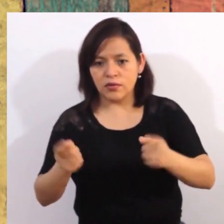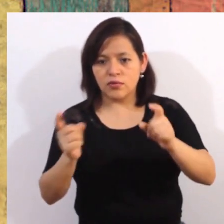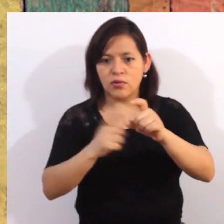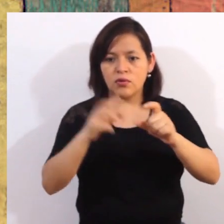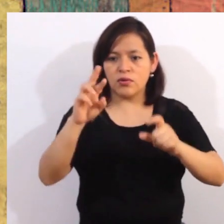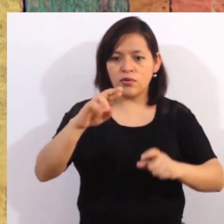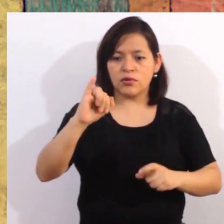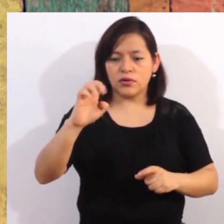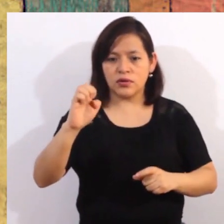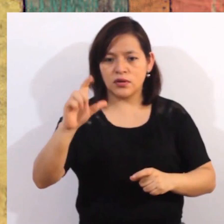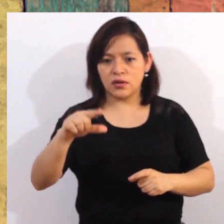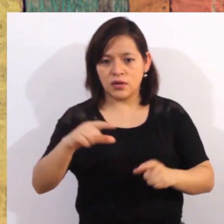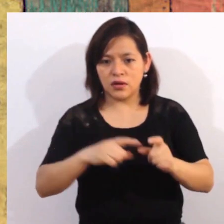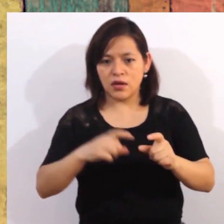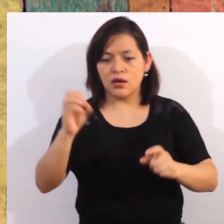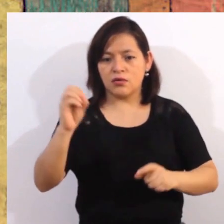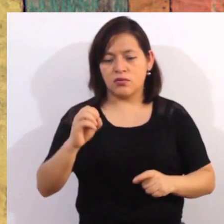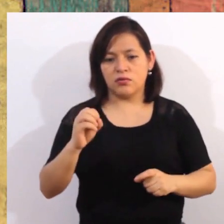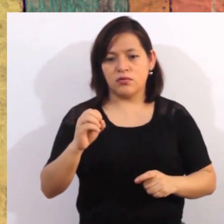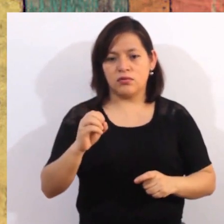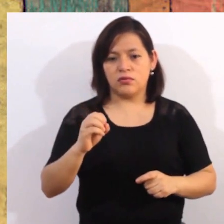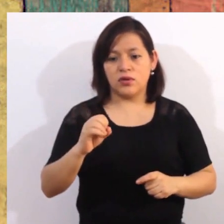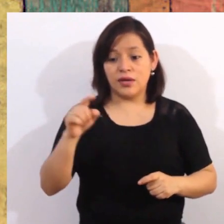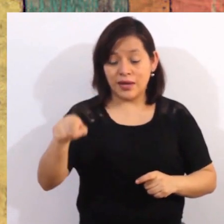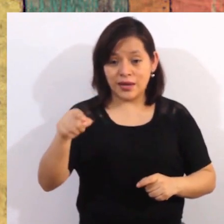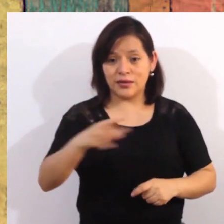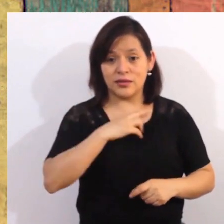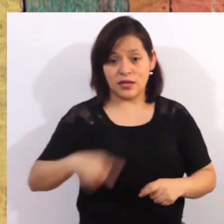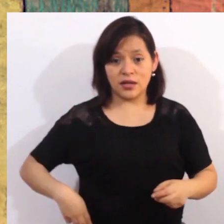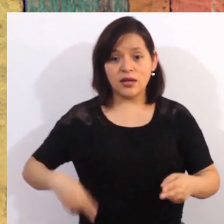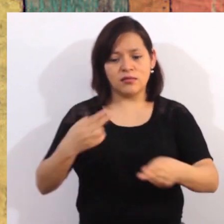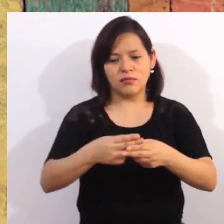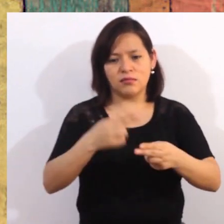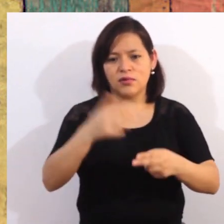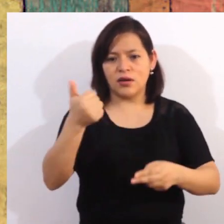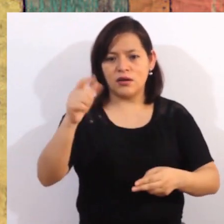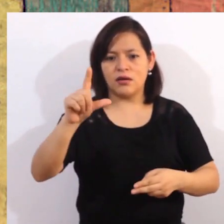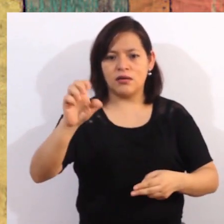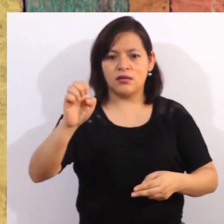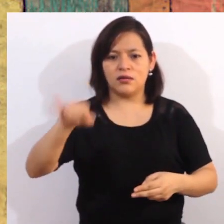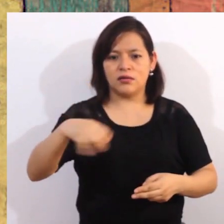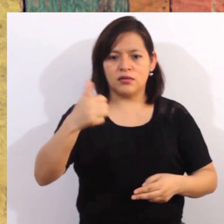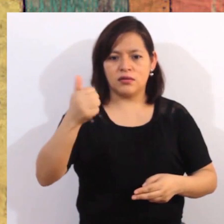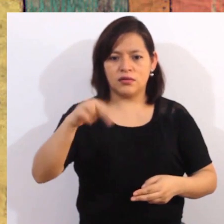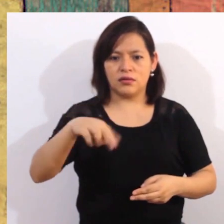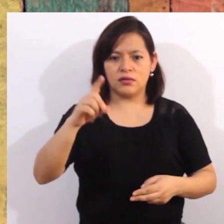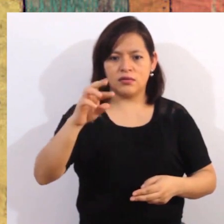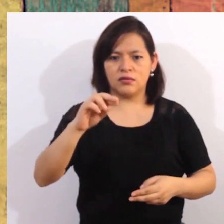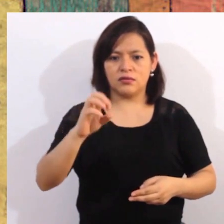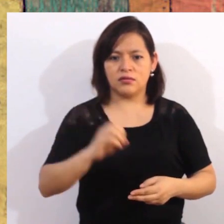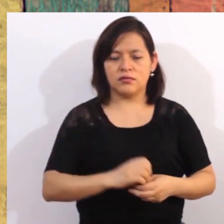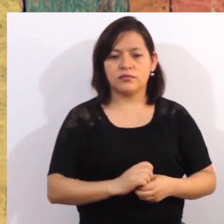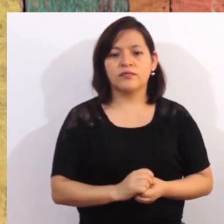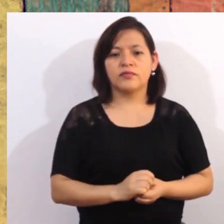este rey, Alejandro, a través del macho cabrío, que tiene un solo cuerno que es notable.